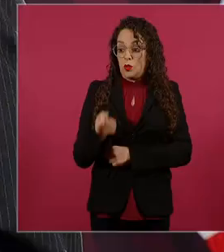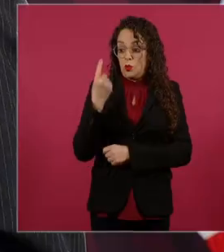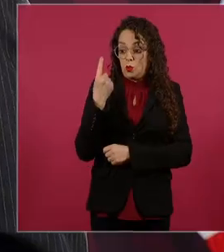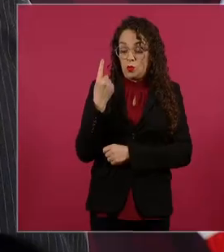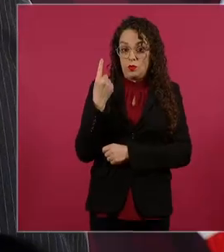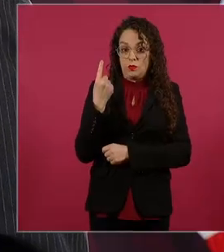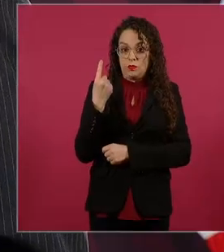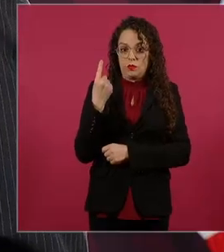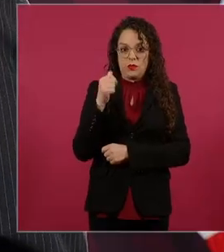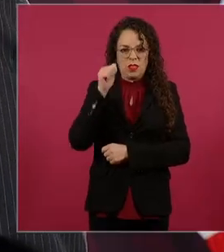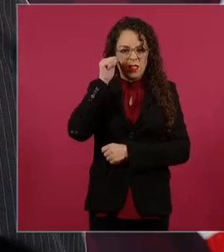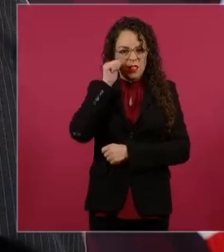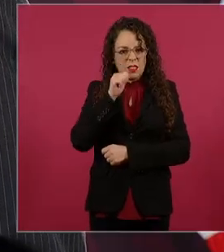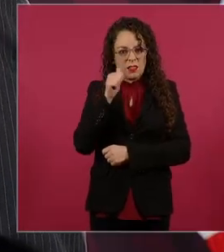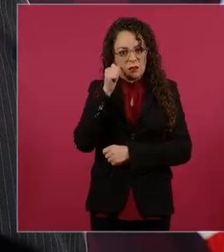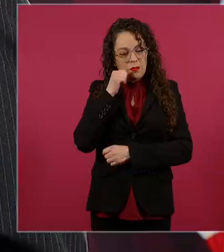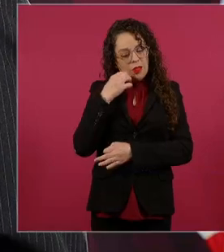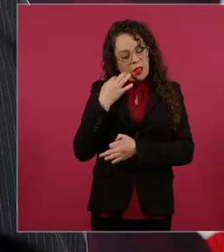mentira